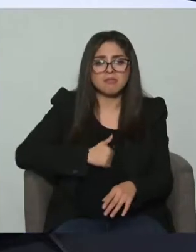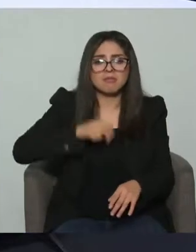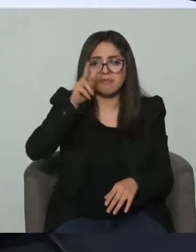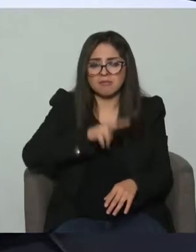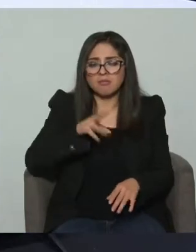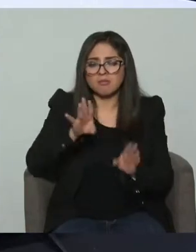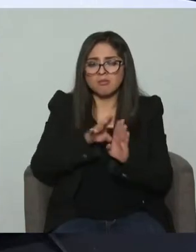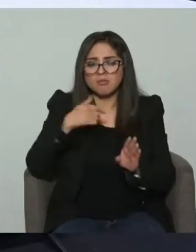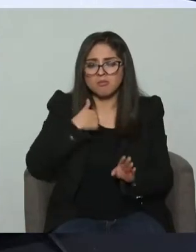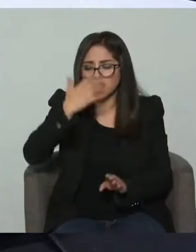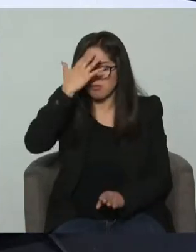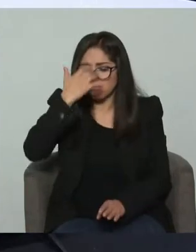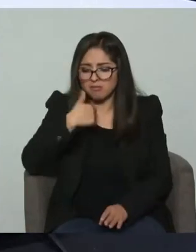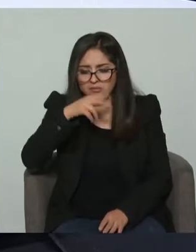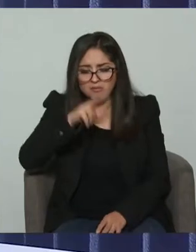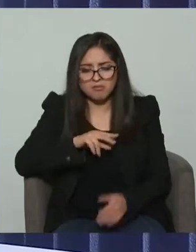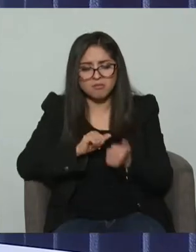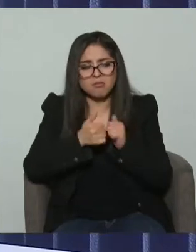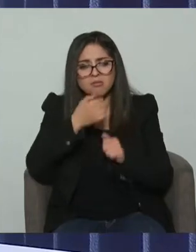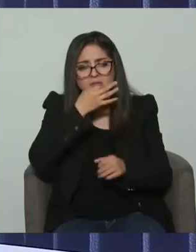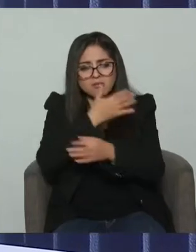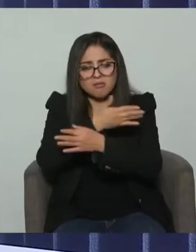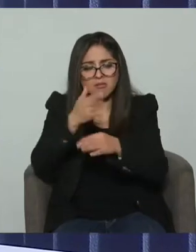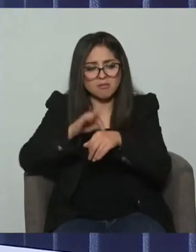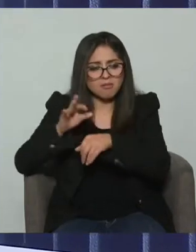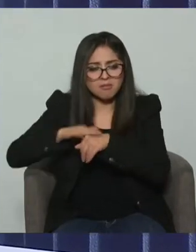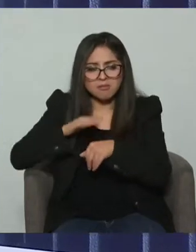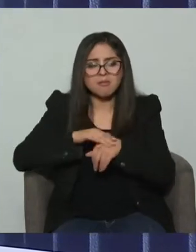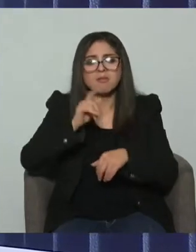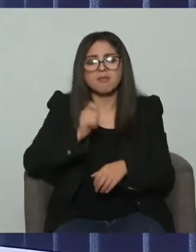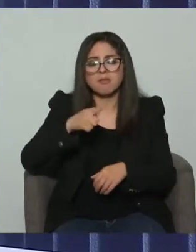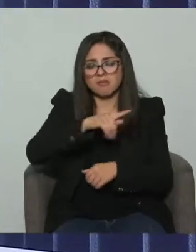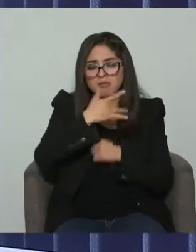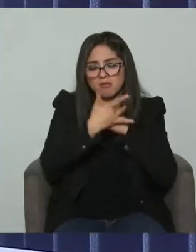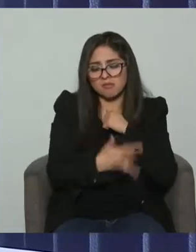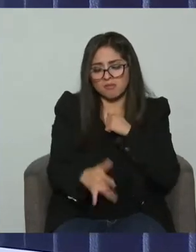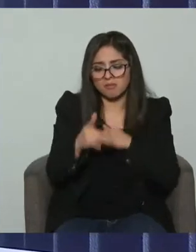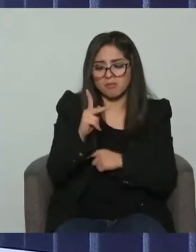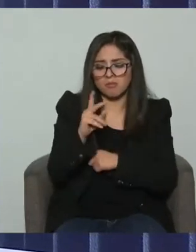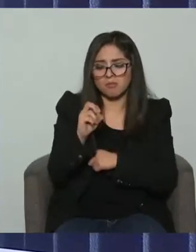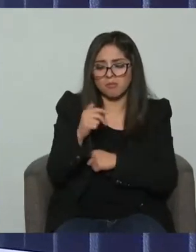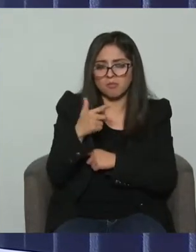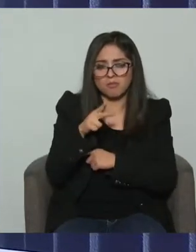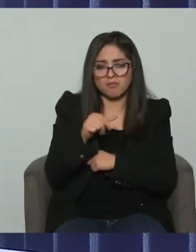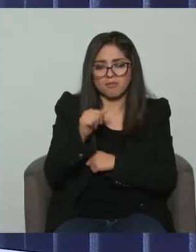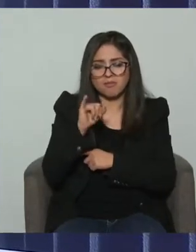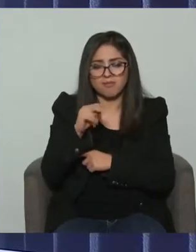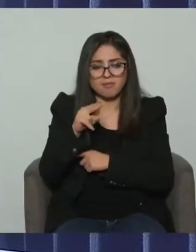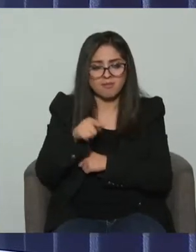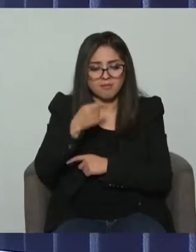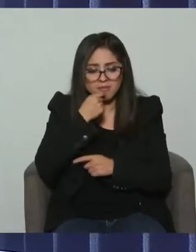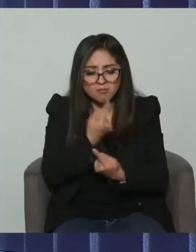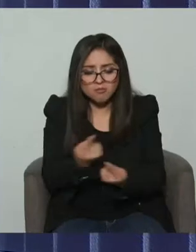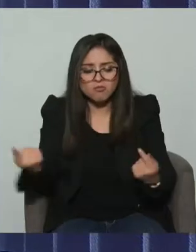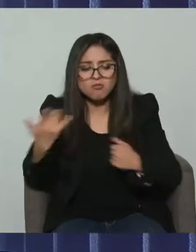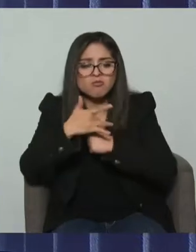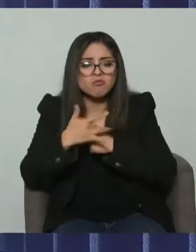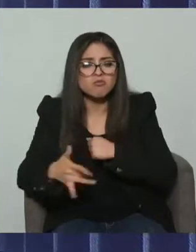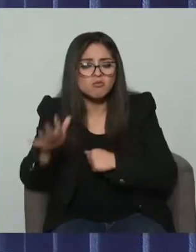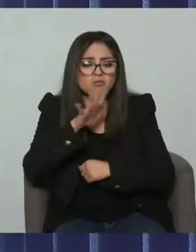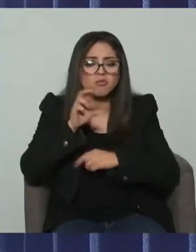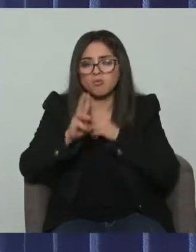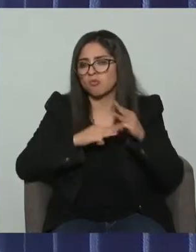es decir, las organizaciones civiles tenemos un trabajo que hacemos directo en territorio, que eso es como muy importante, pero el